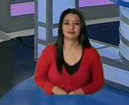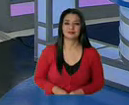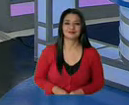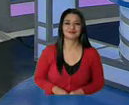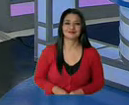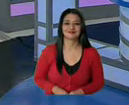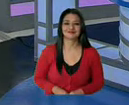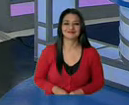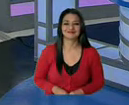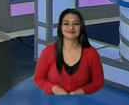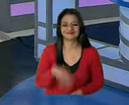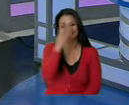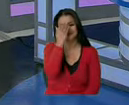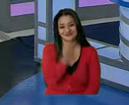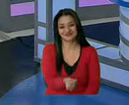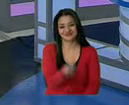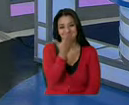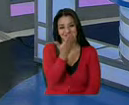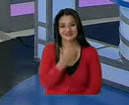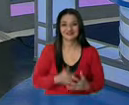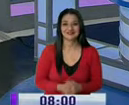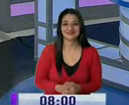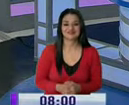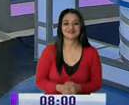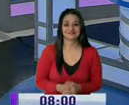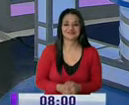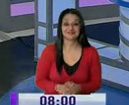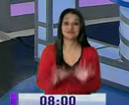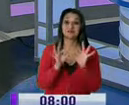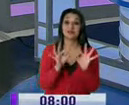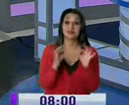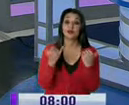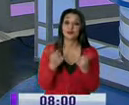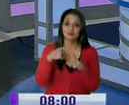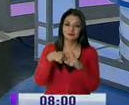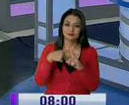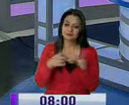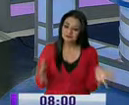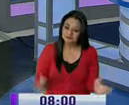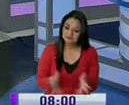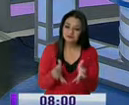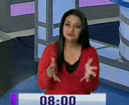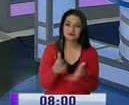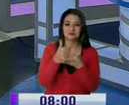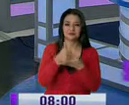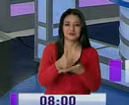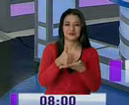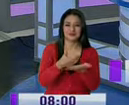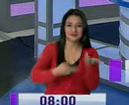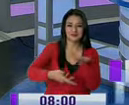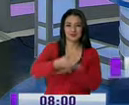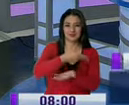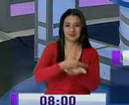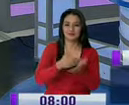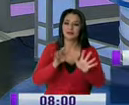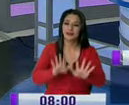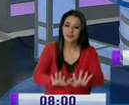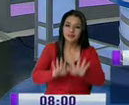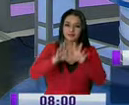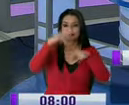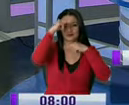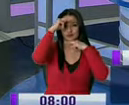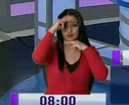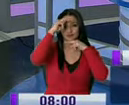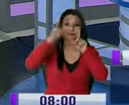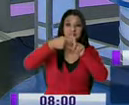sea políglota. Lo importante es que hemos llegado con esa energía, con ese ánimo, con la buena onda que nos caracteriza, y